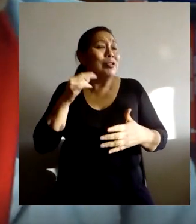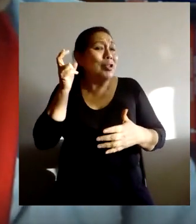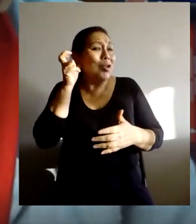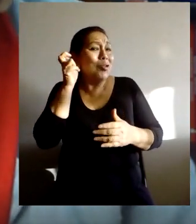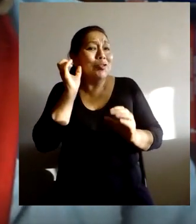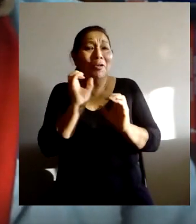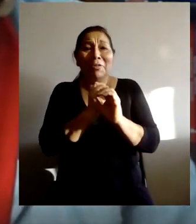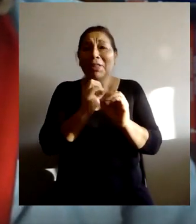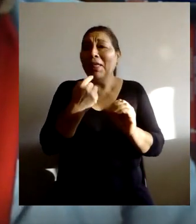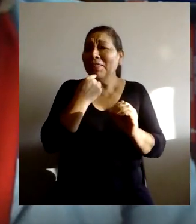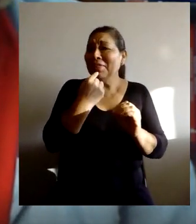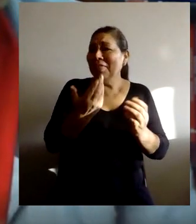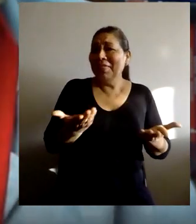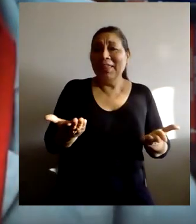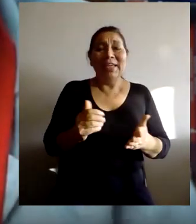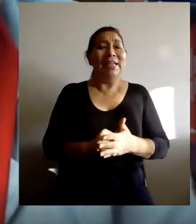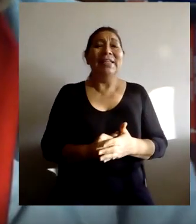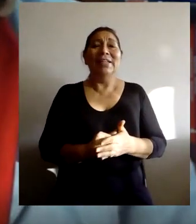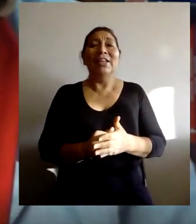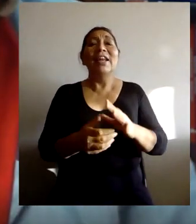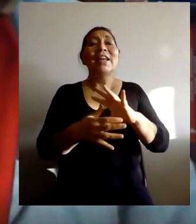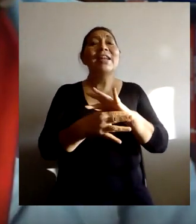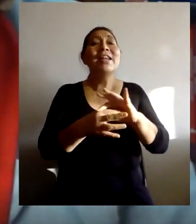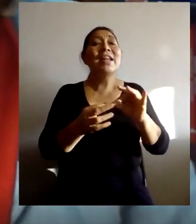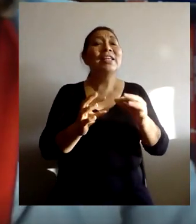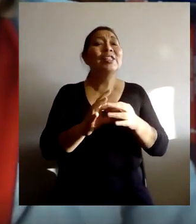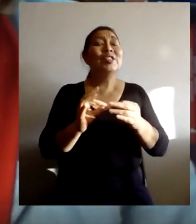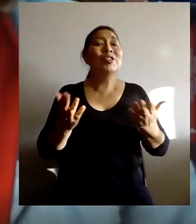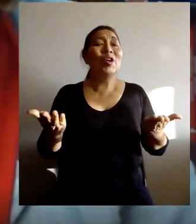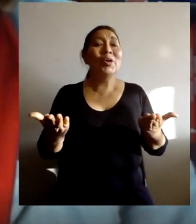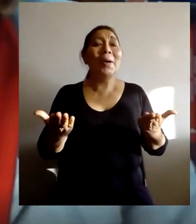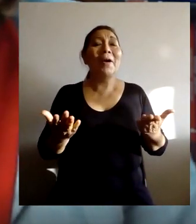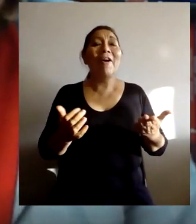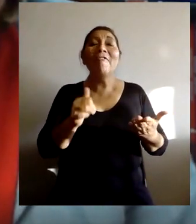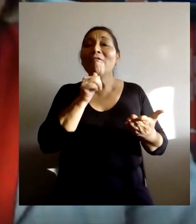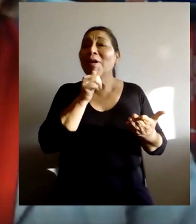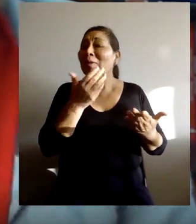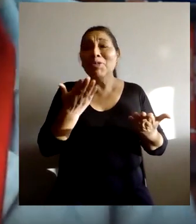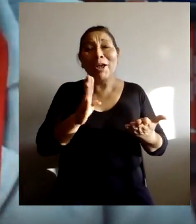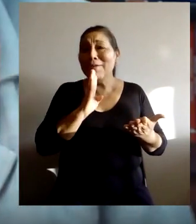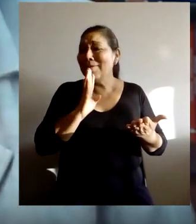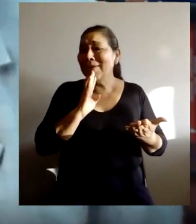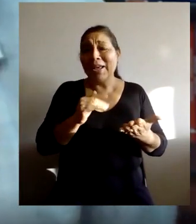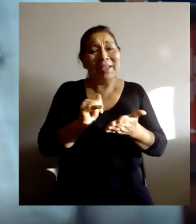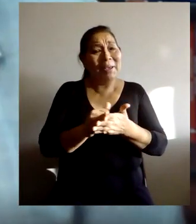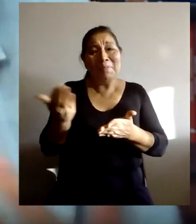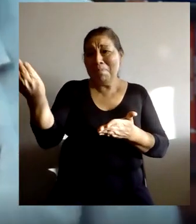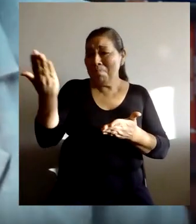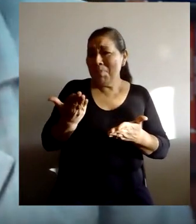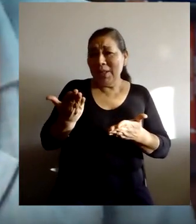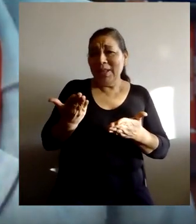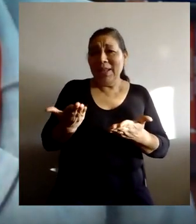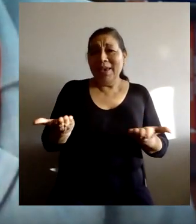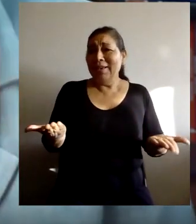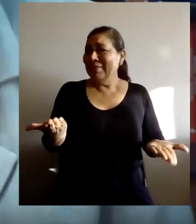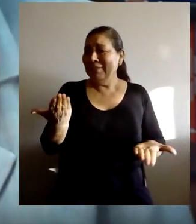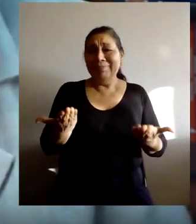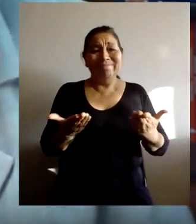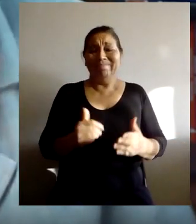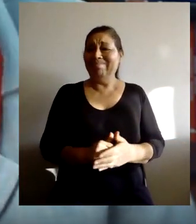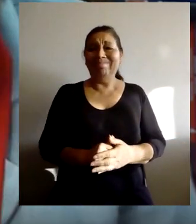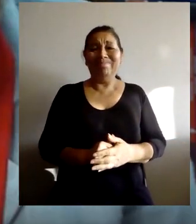no se ha escuchado en ningún momento decir o hacer referencia a la historia clínica. Aún no estamos hablando de alguien que viene a pedir un